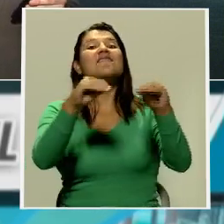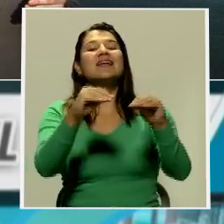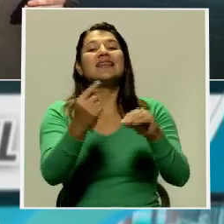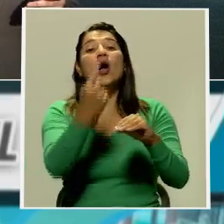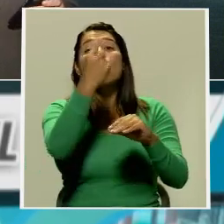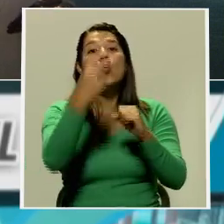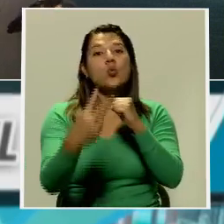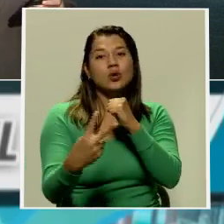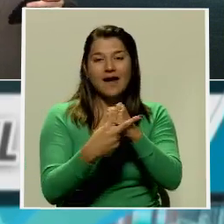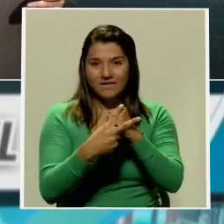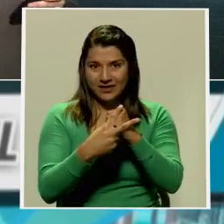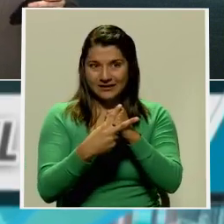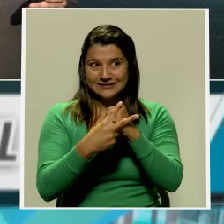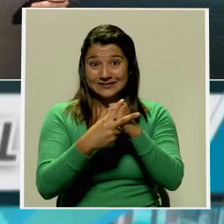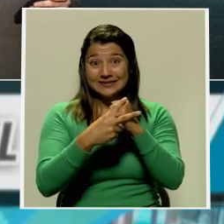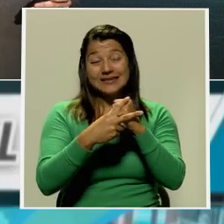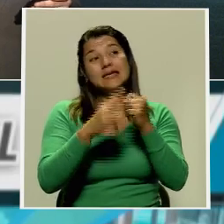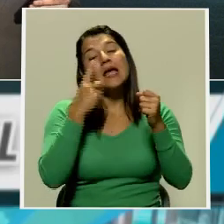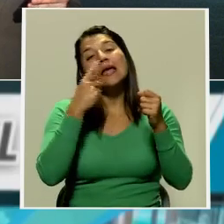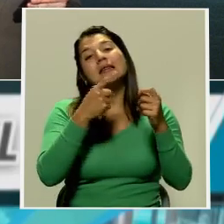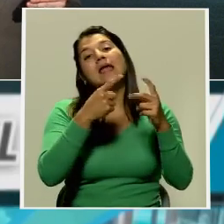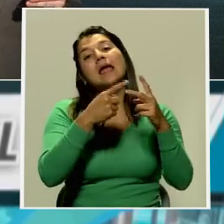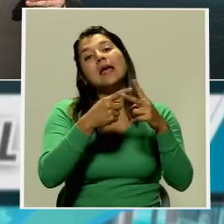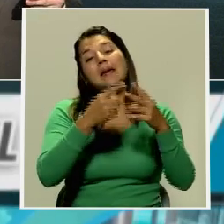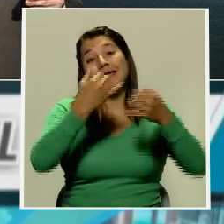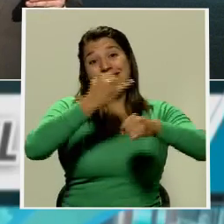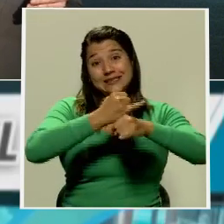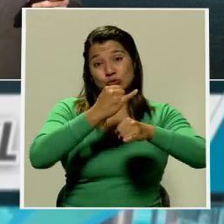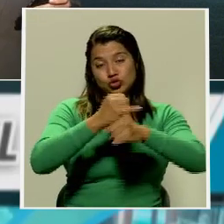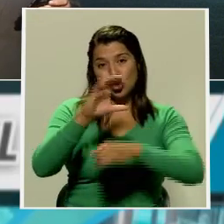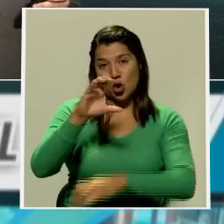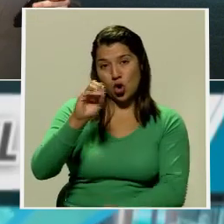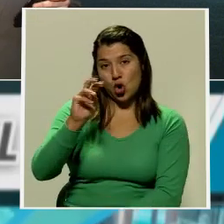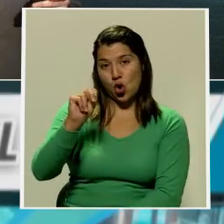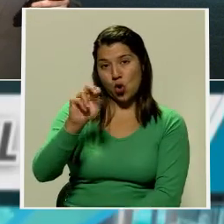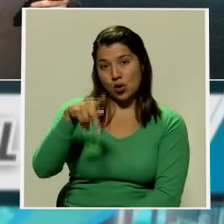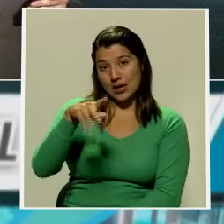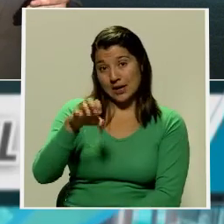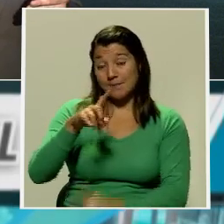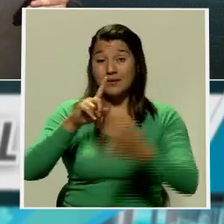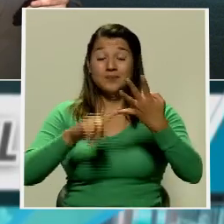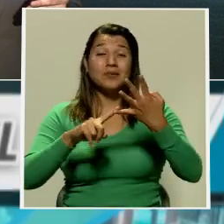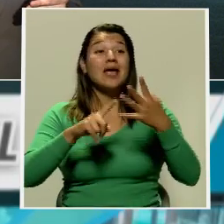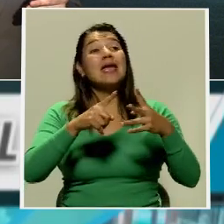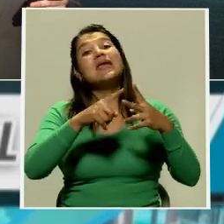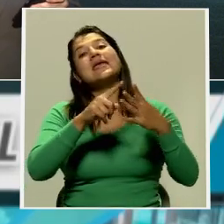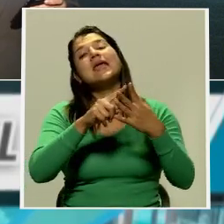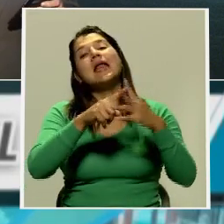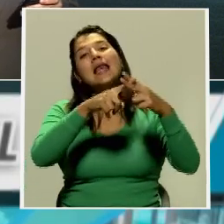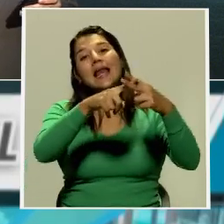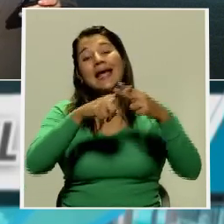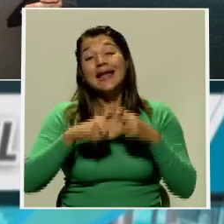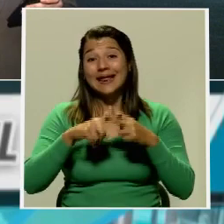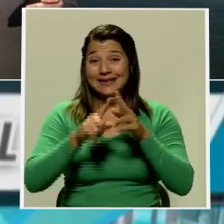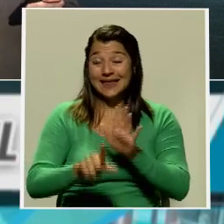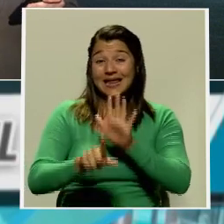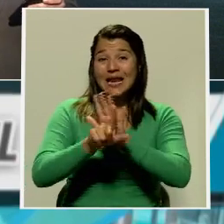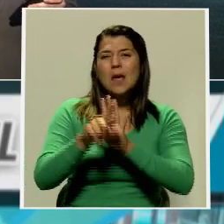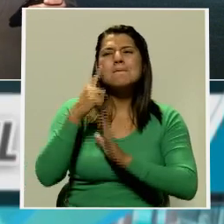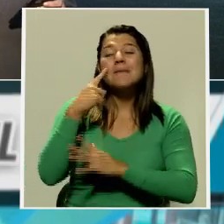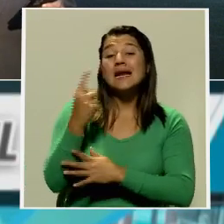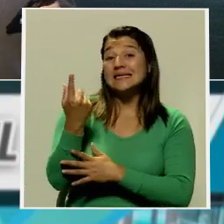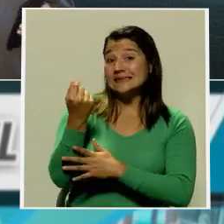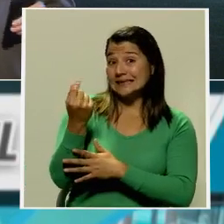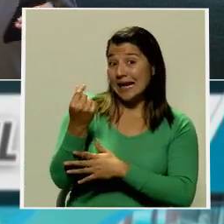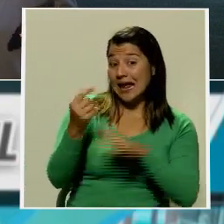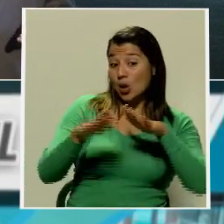de la cartera del crédito de CONAPE. Y el proyecto de ley para que las pensiones superiores al salario base de un oficinista 1 del